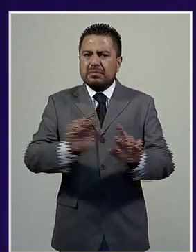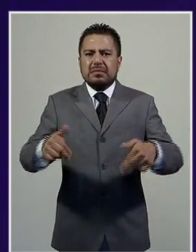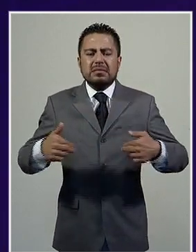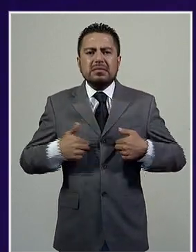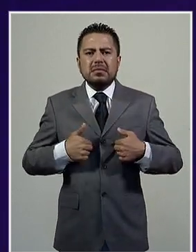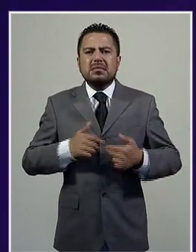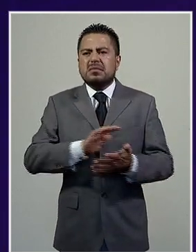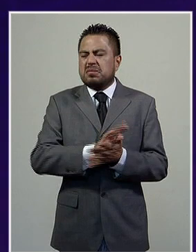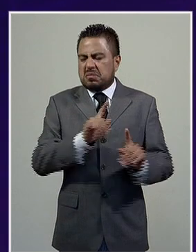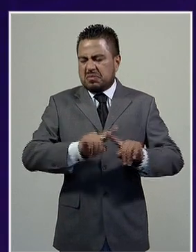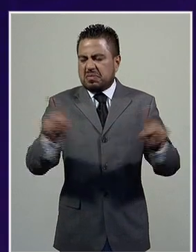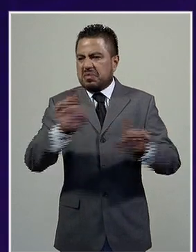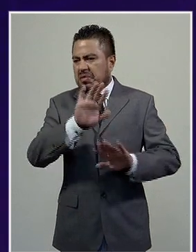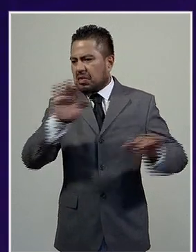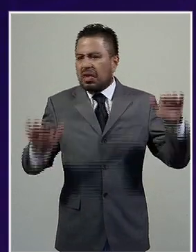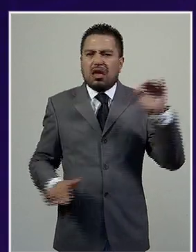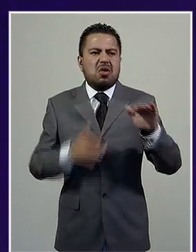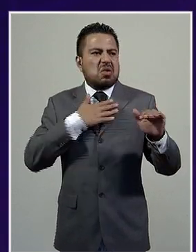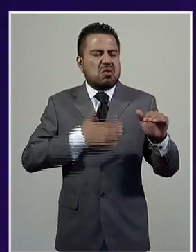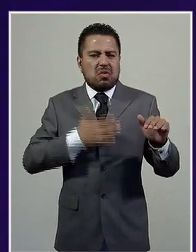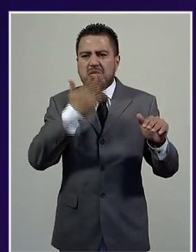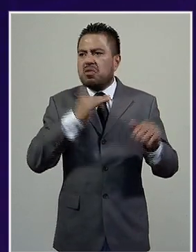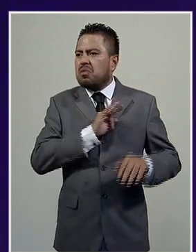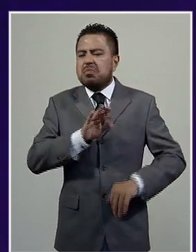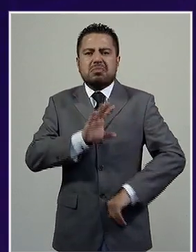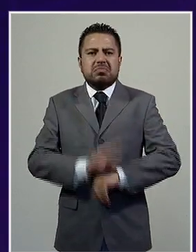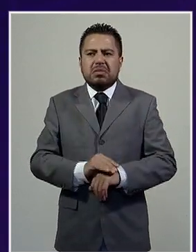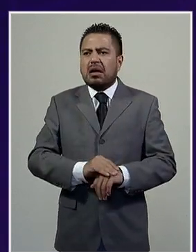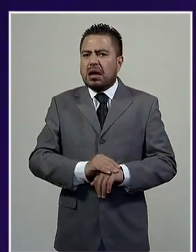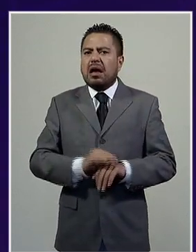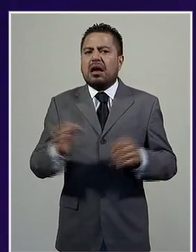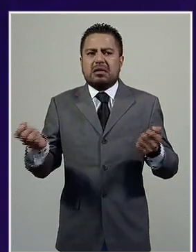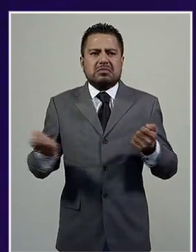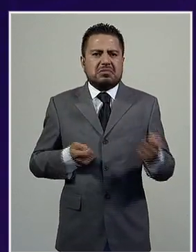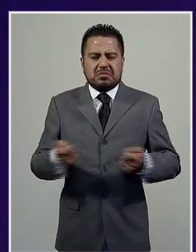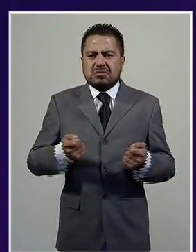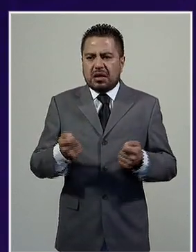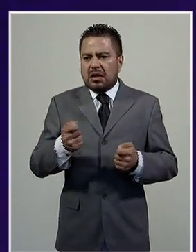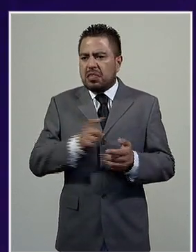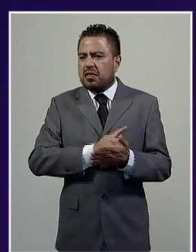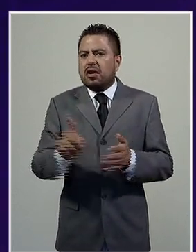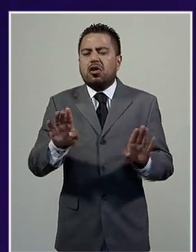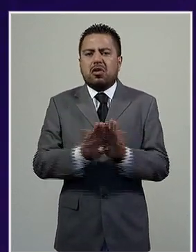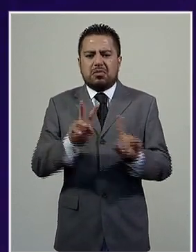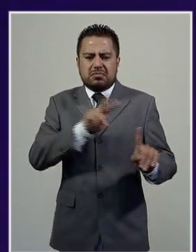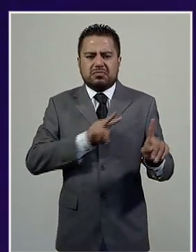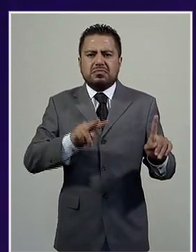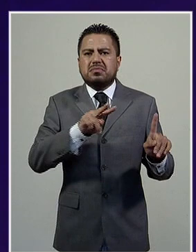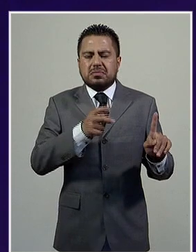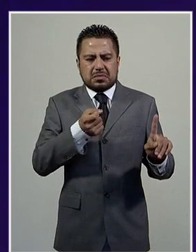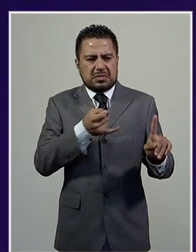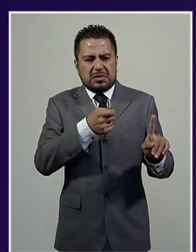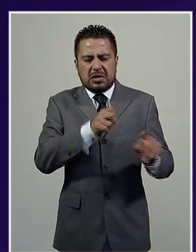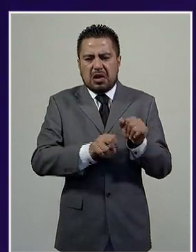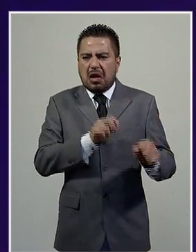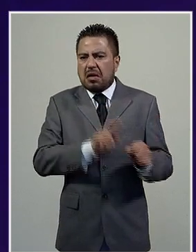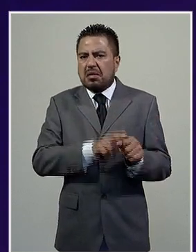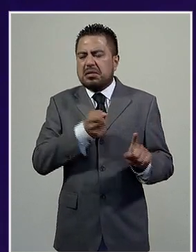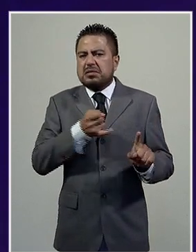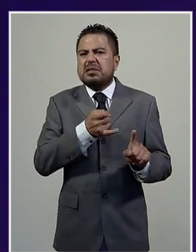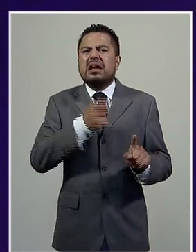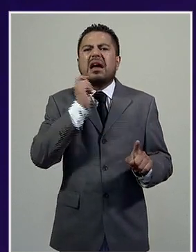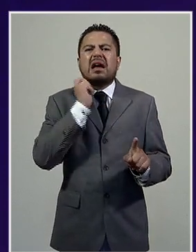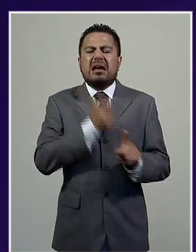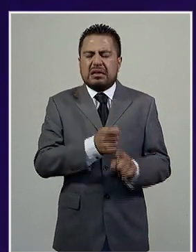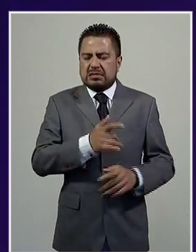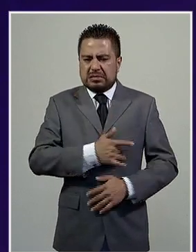un trato diferenciado, injusto, que no les permite ejercer sus derechos, es cómo se ven, simplemente cómo se ven. ¿Qué implica